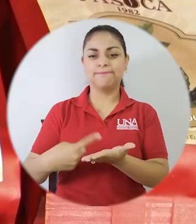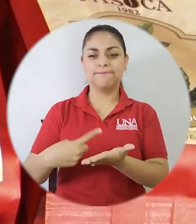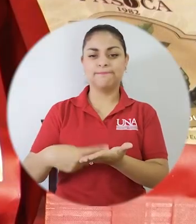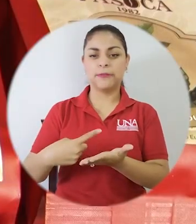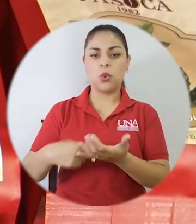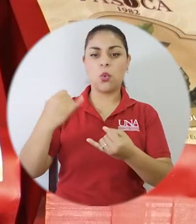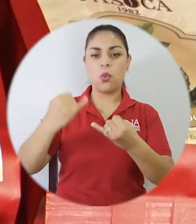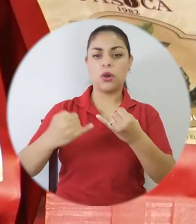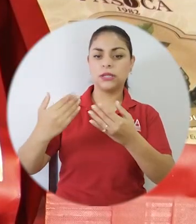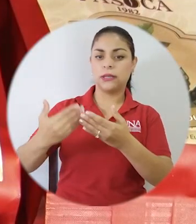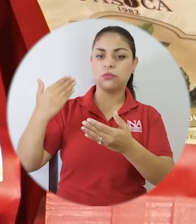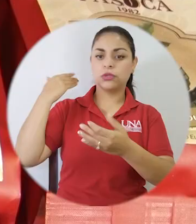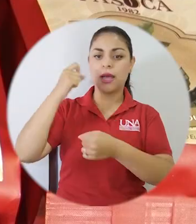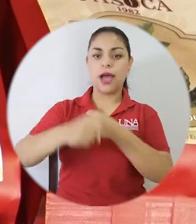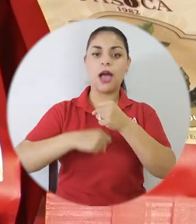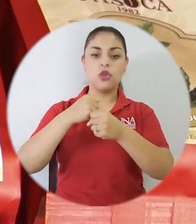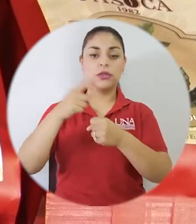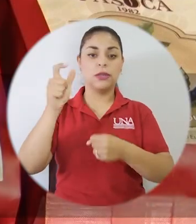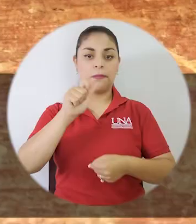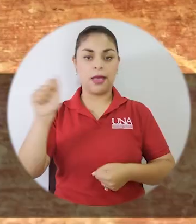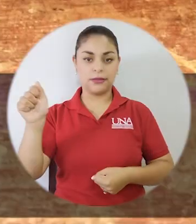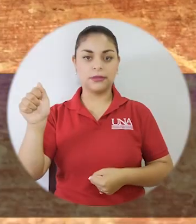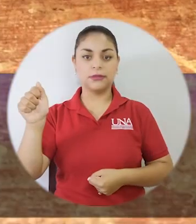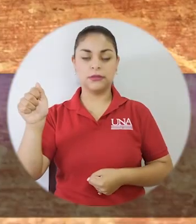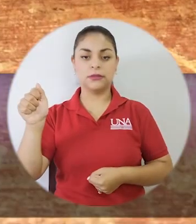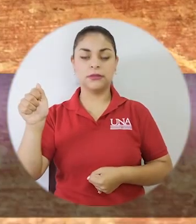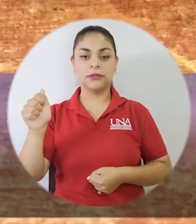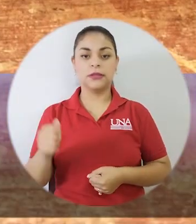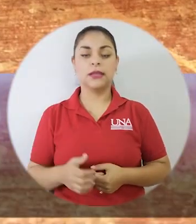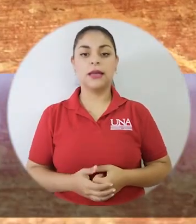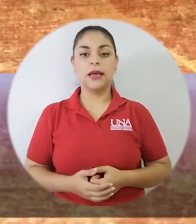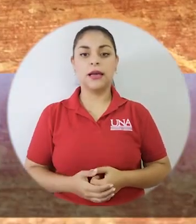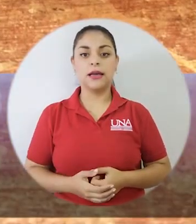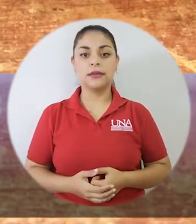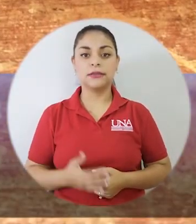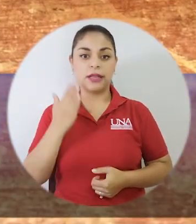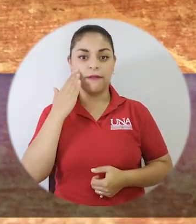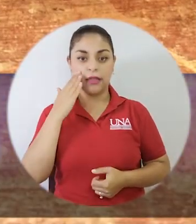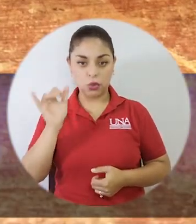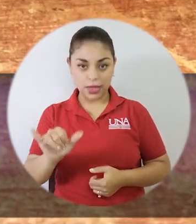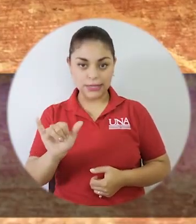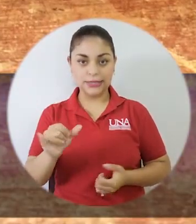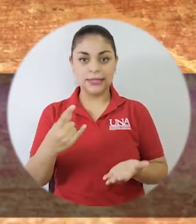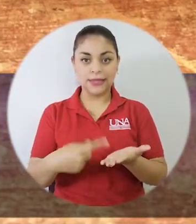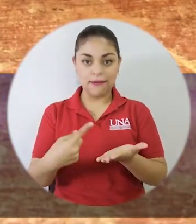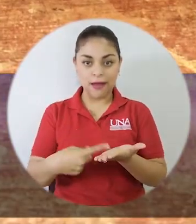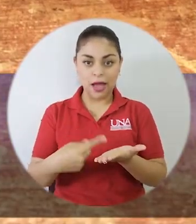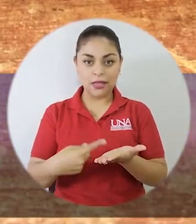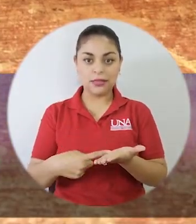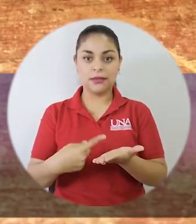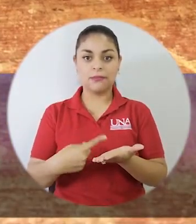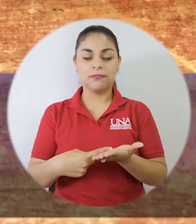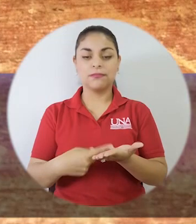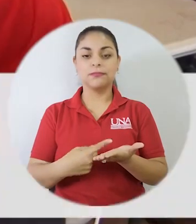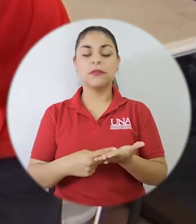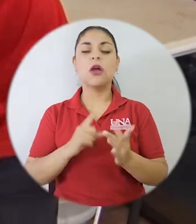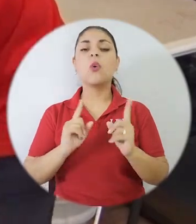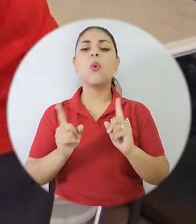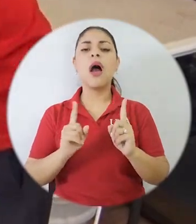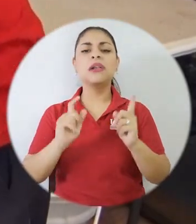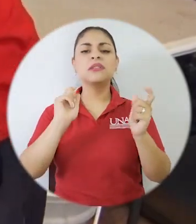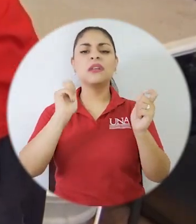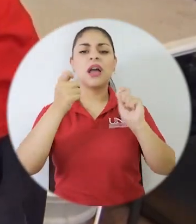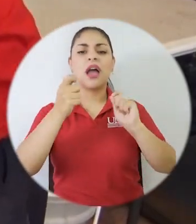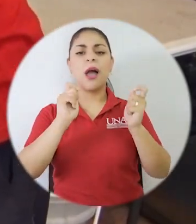los últimos años y en los últimos meses a propósito de este debate, de esta discusión en torno